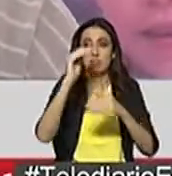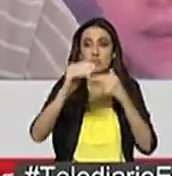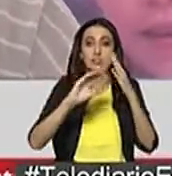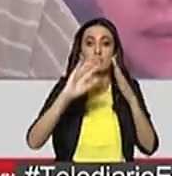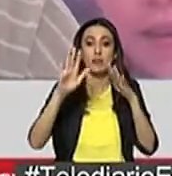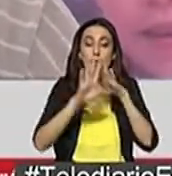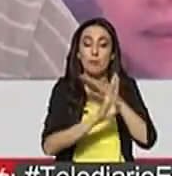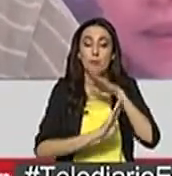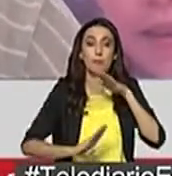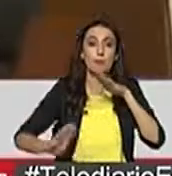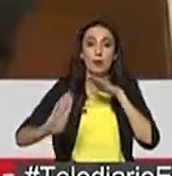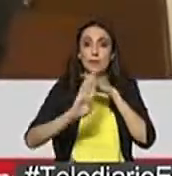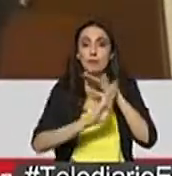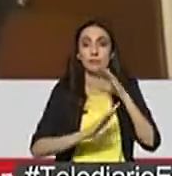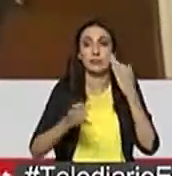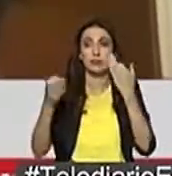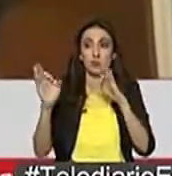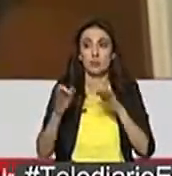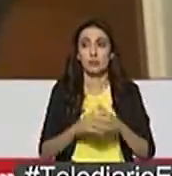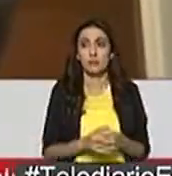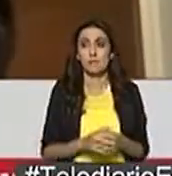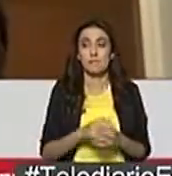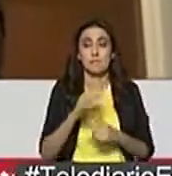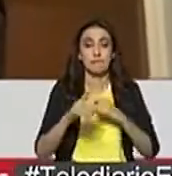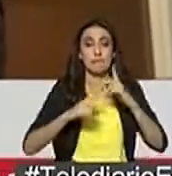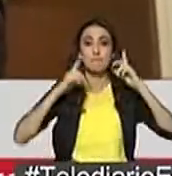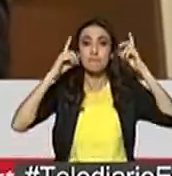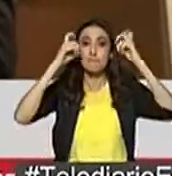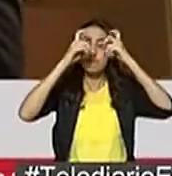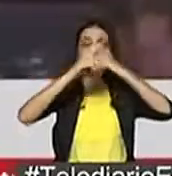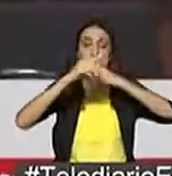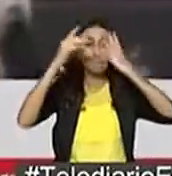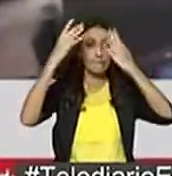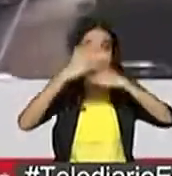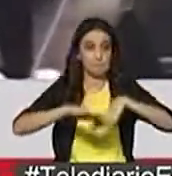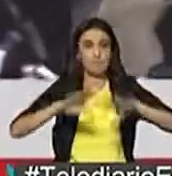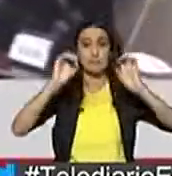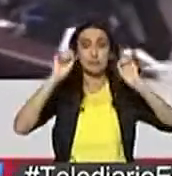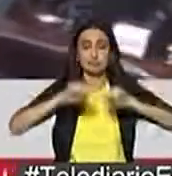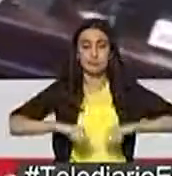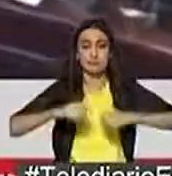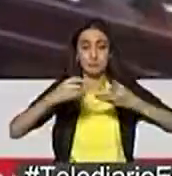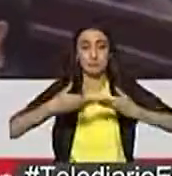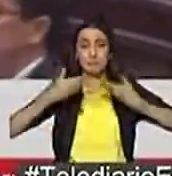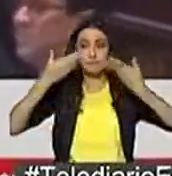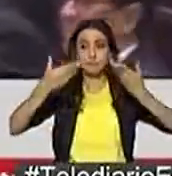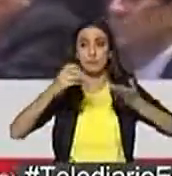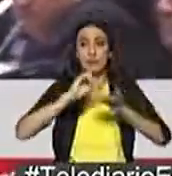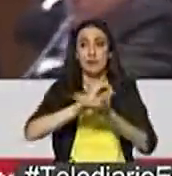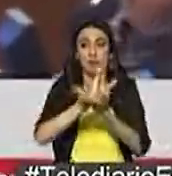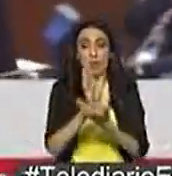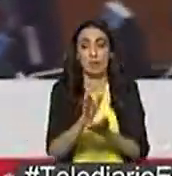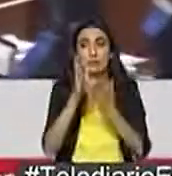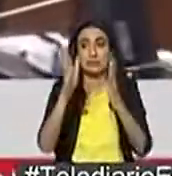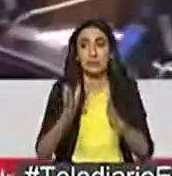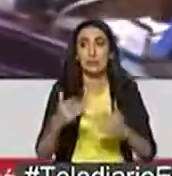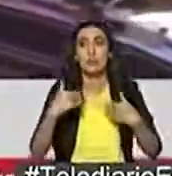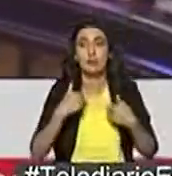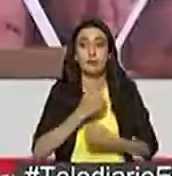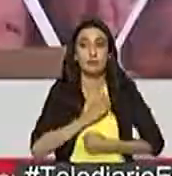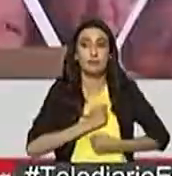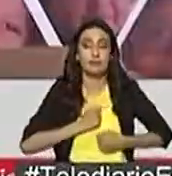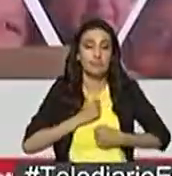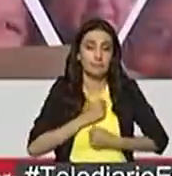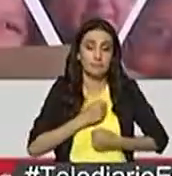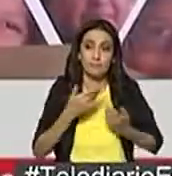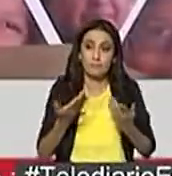supera un salario mínimo. Una situación difícil. Por tal razón, lamentan lo actuado por el legislativo y solicitan al Ejecutivo